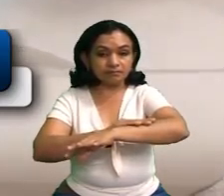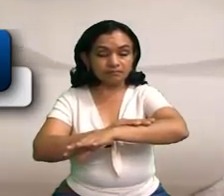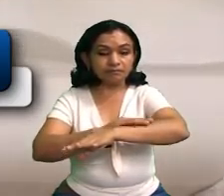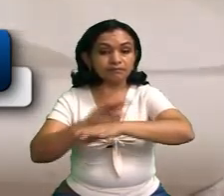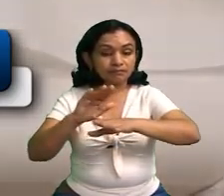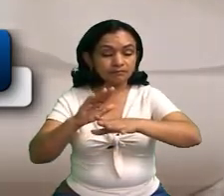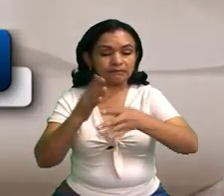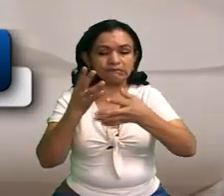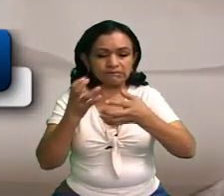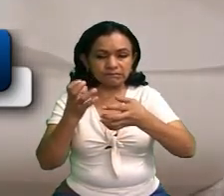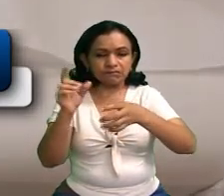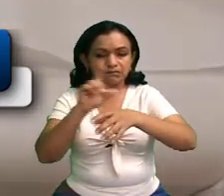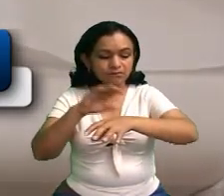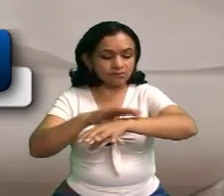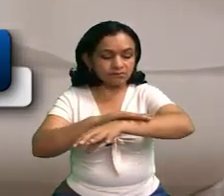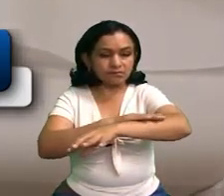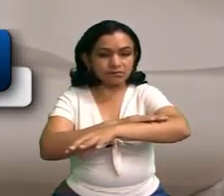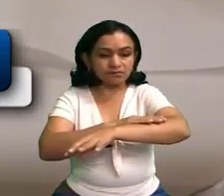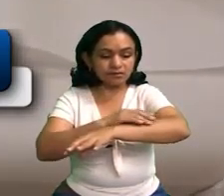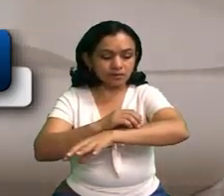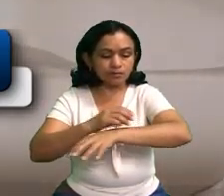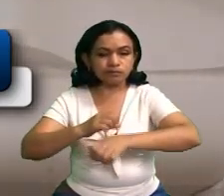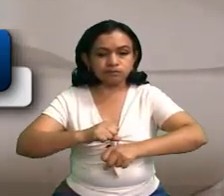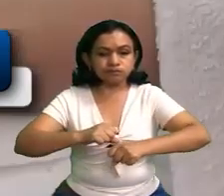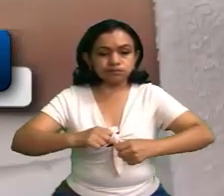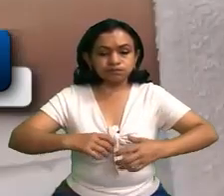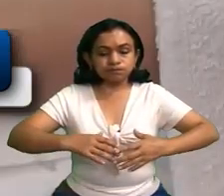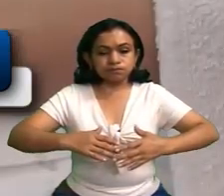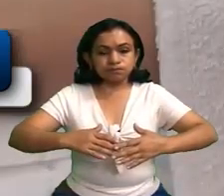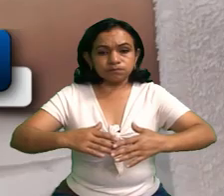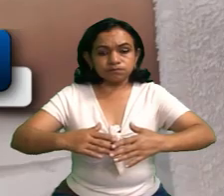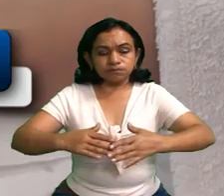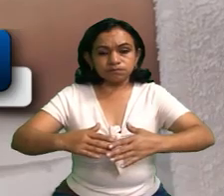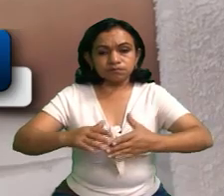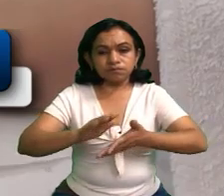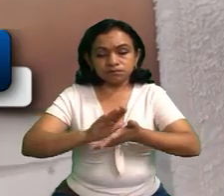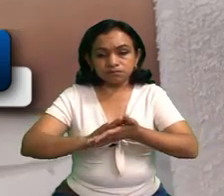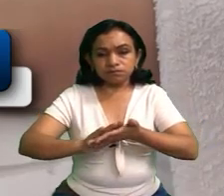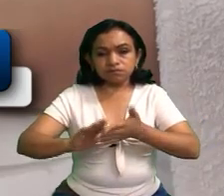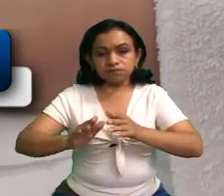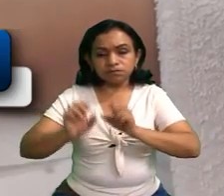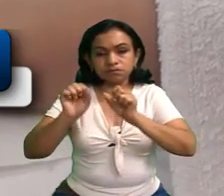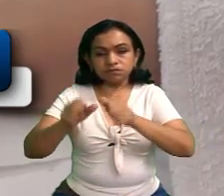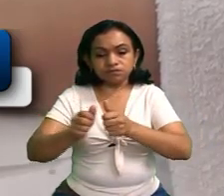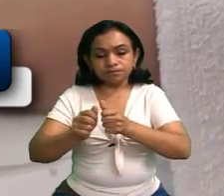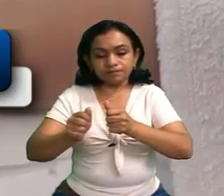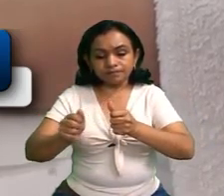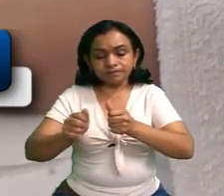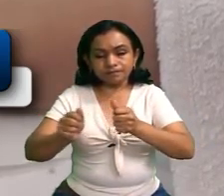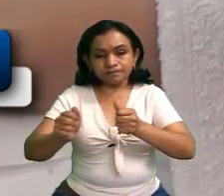cuando se dé ese estiramiento brusco de la piel, realmente tenga la capacidad de